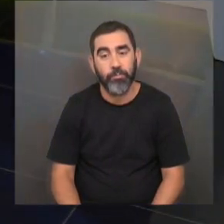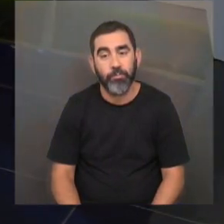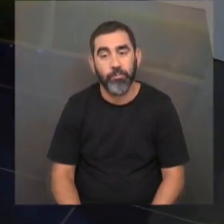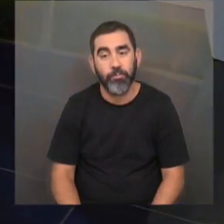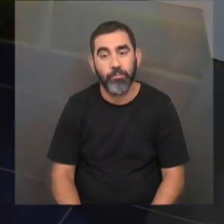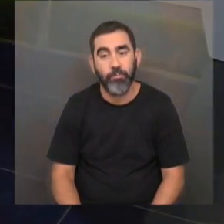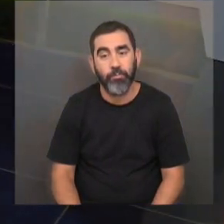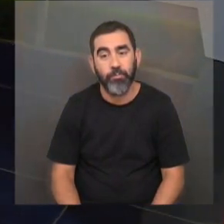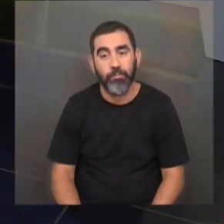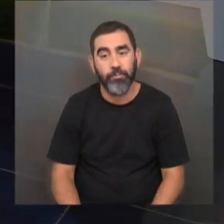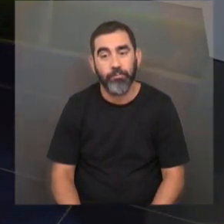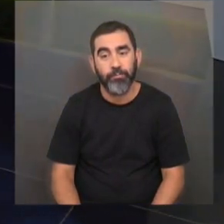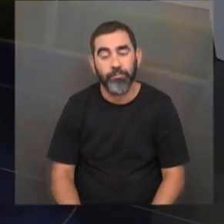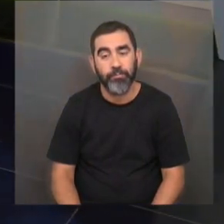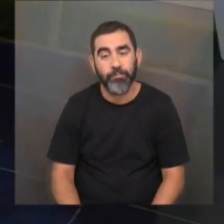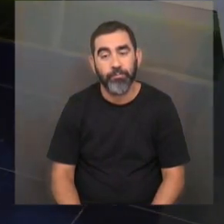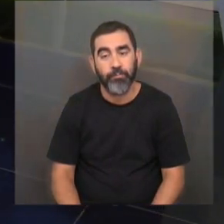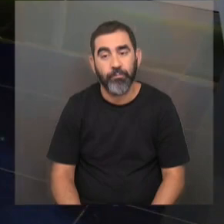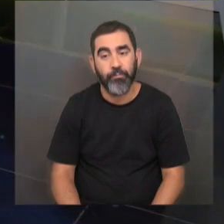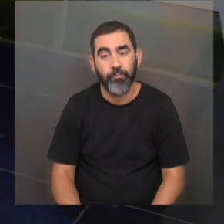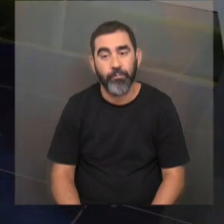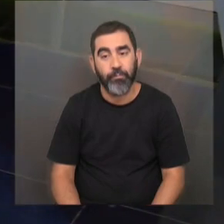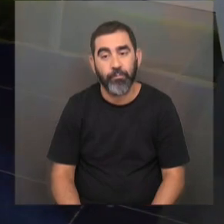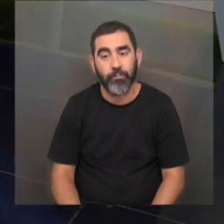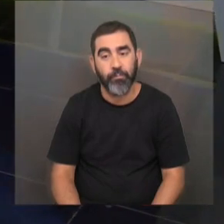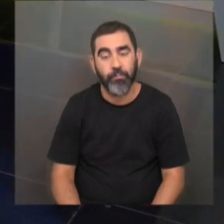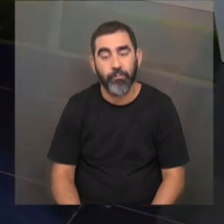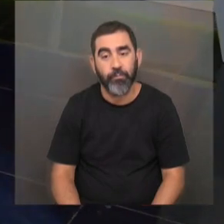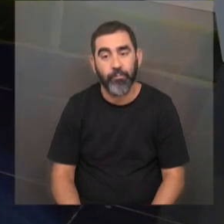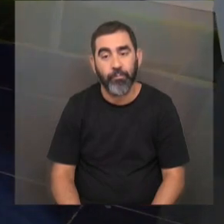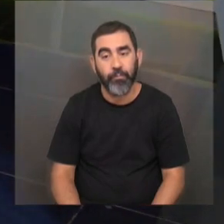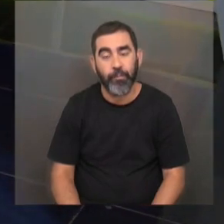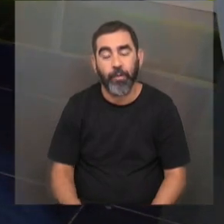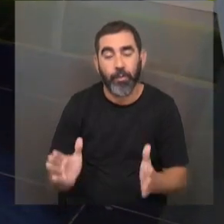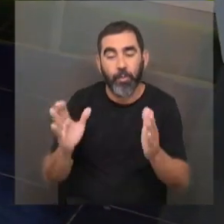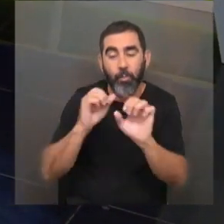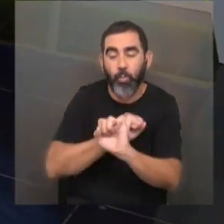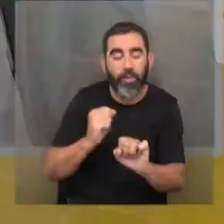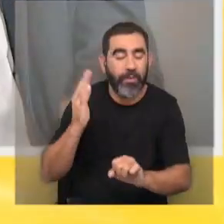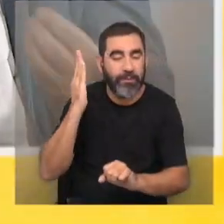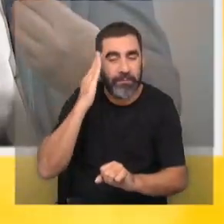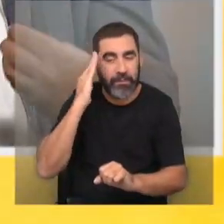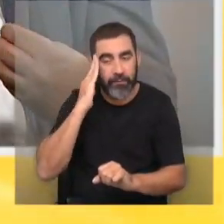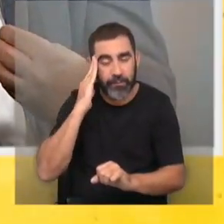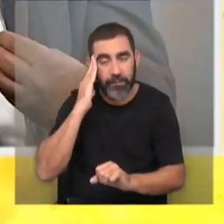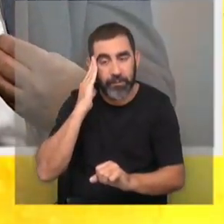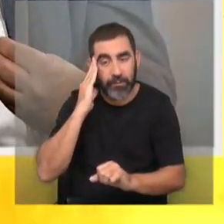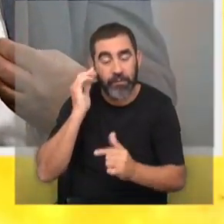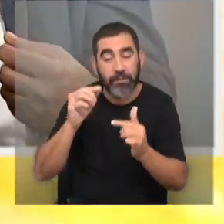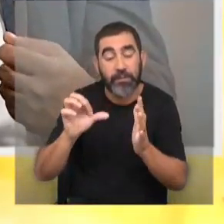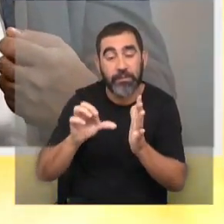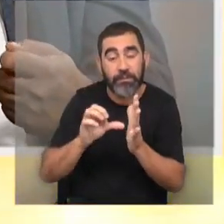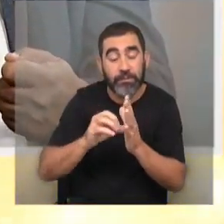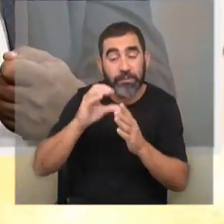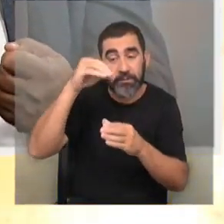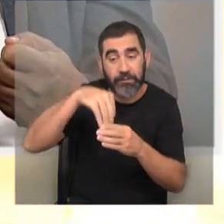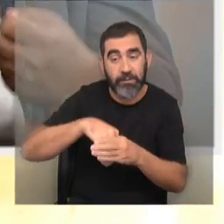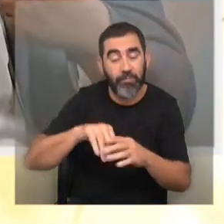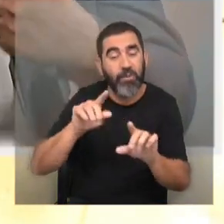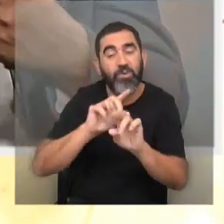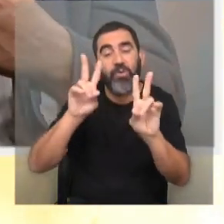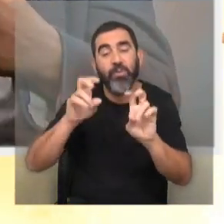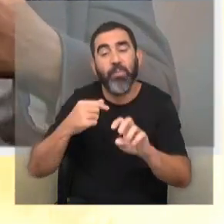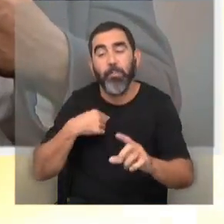bueno, yo me refería a la capacidad de no poder predecir y la propiedad intrínseca del sistema. No un tema de